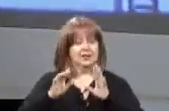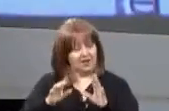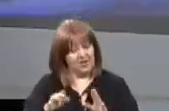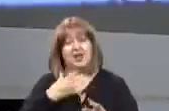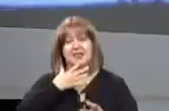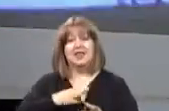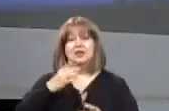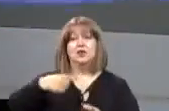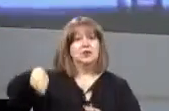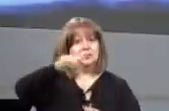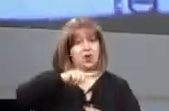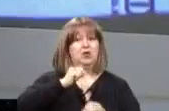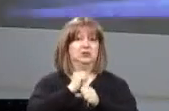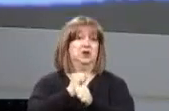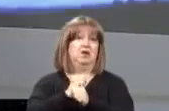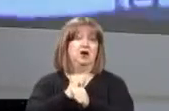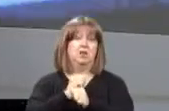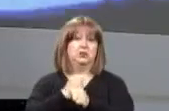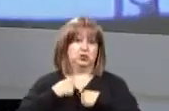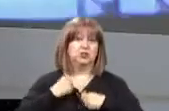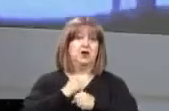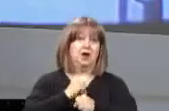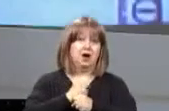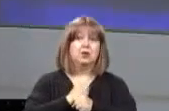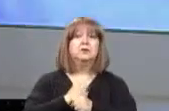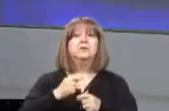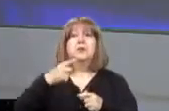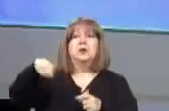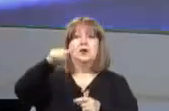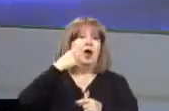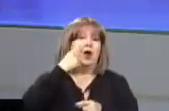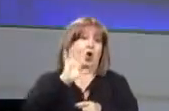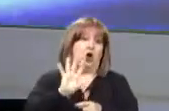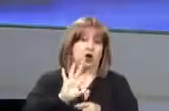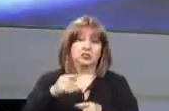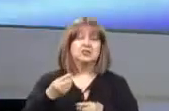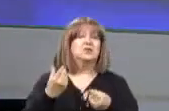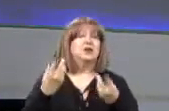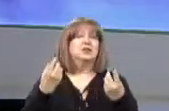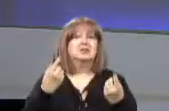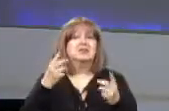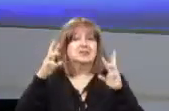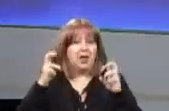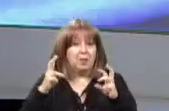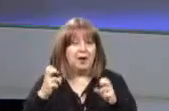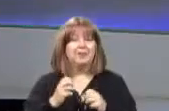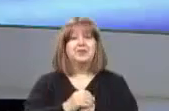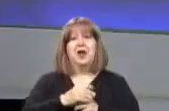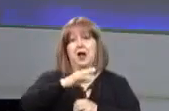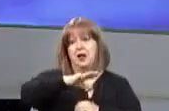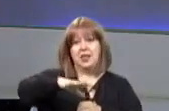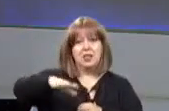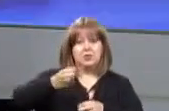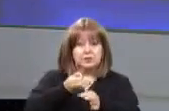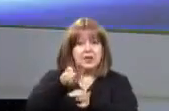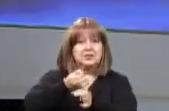Yo en eso, digamos, trabajo y llevo, siempre digo, la bandera de la educación financiera, uh-huh. porque me parece súper importante, digamos, a los niños ya empezarles